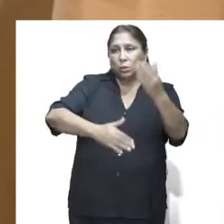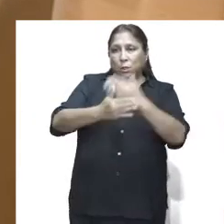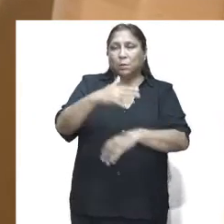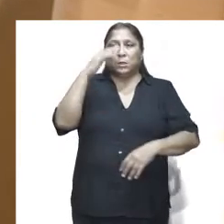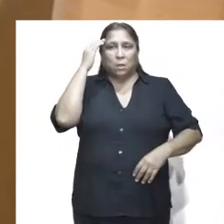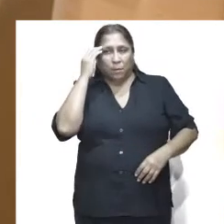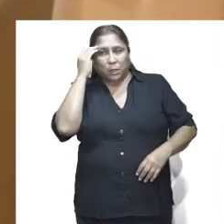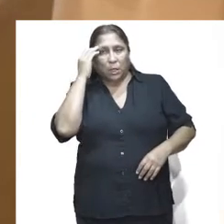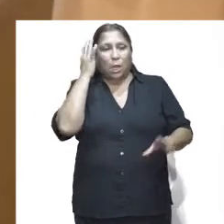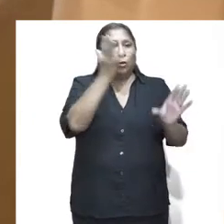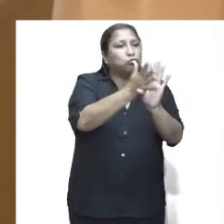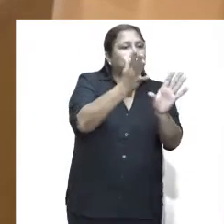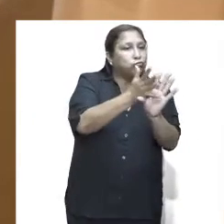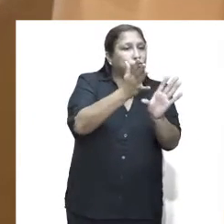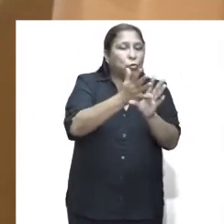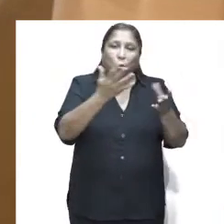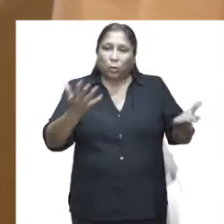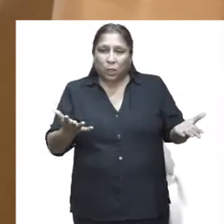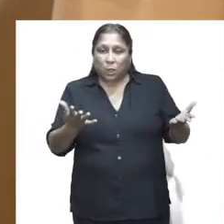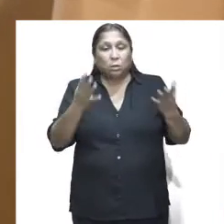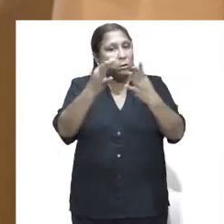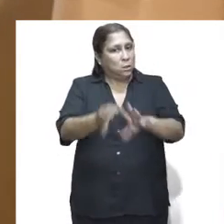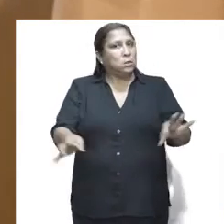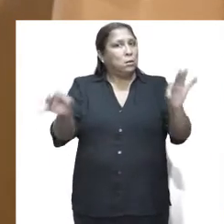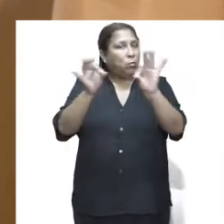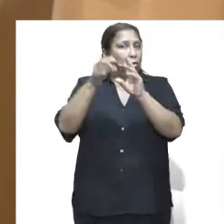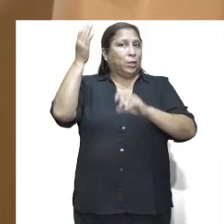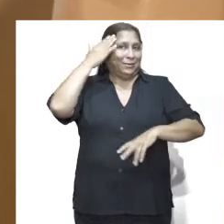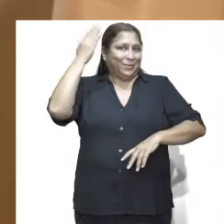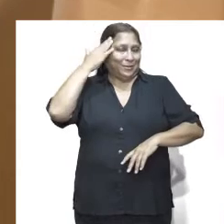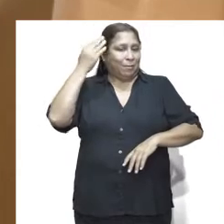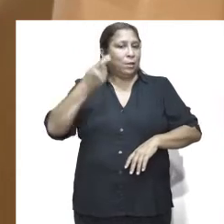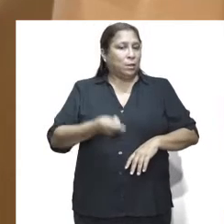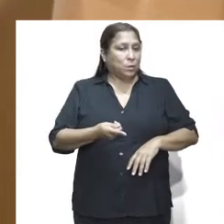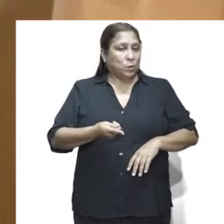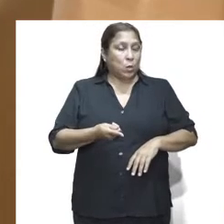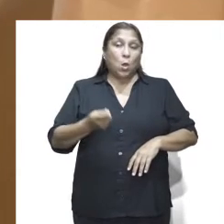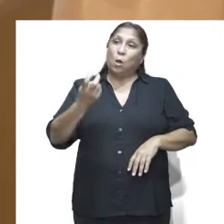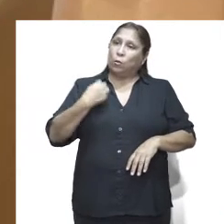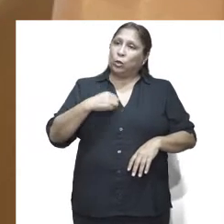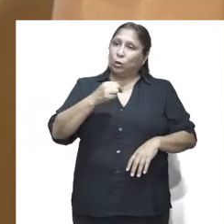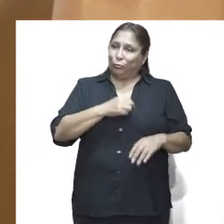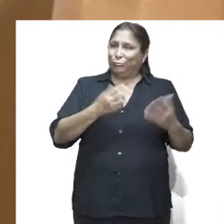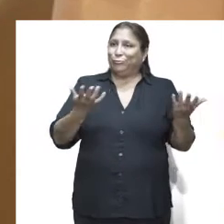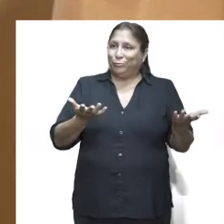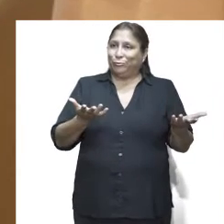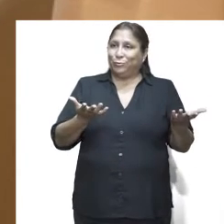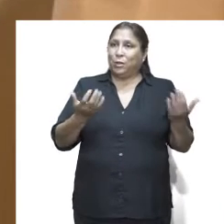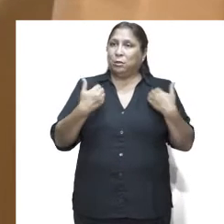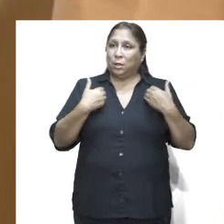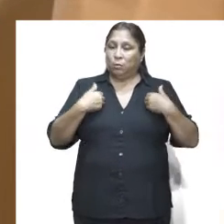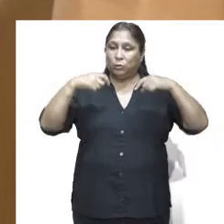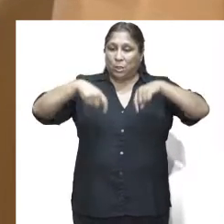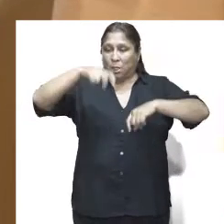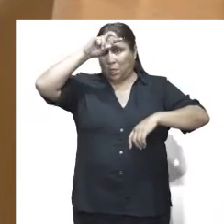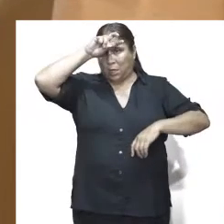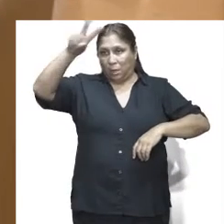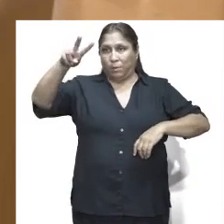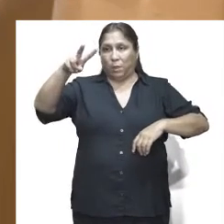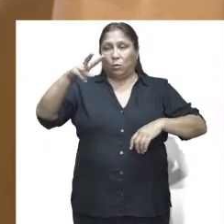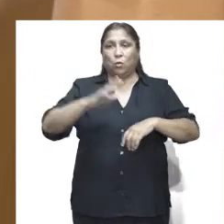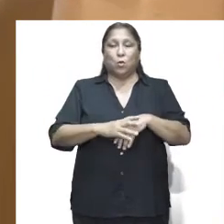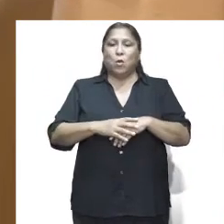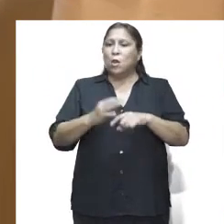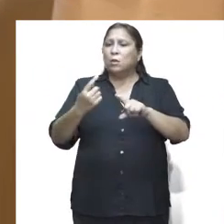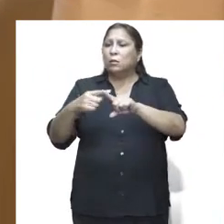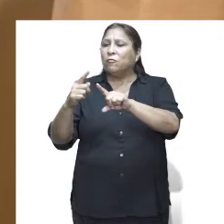o psicosocial, ¿no? Y es muy importante anotar esto porque nosotros tenemos en nuestro país una larga tradición en